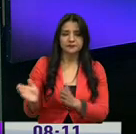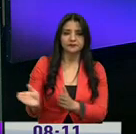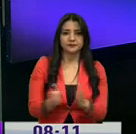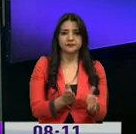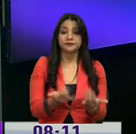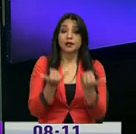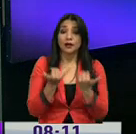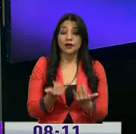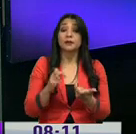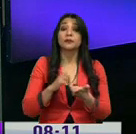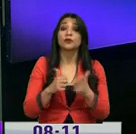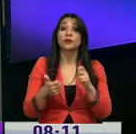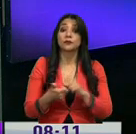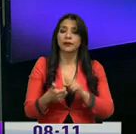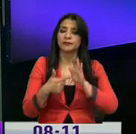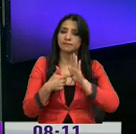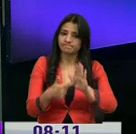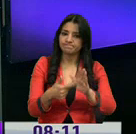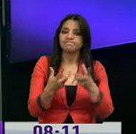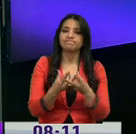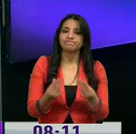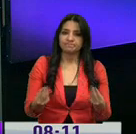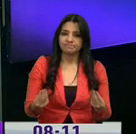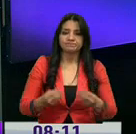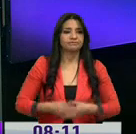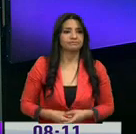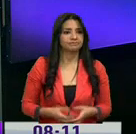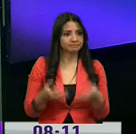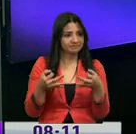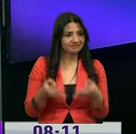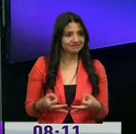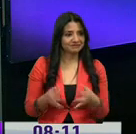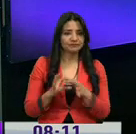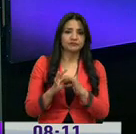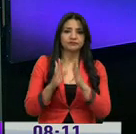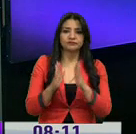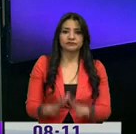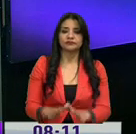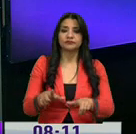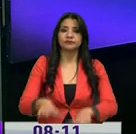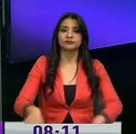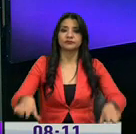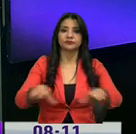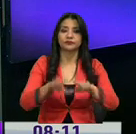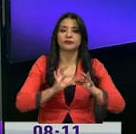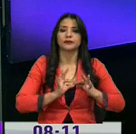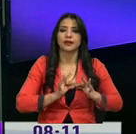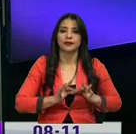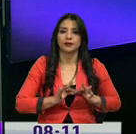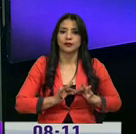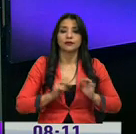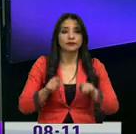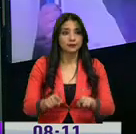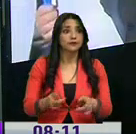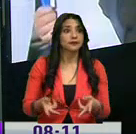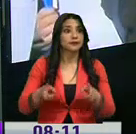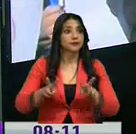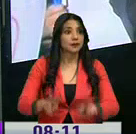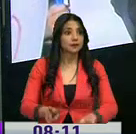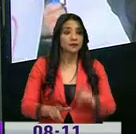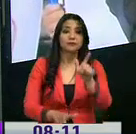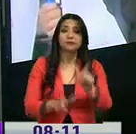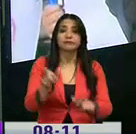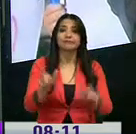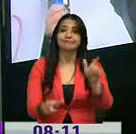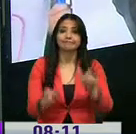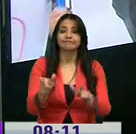con más problemas y buscamos soluciones efectivos. Sofía Vintimilla, desde el sector de Calderón. Ahí también los